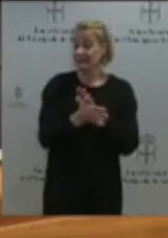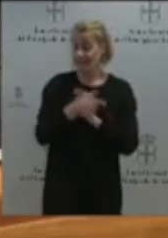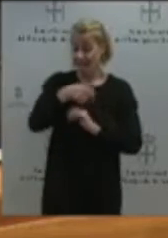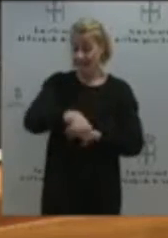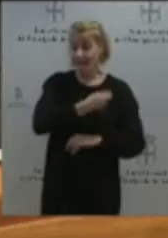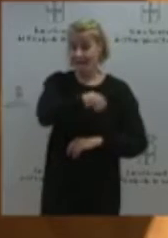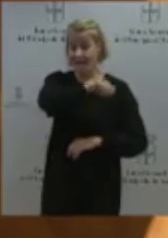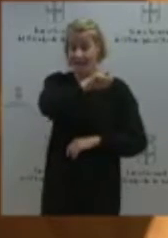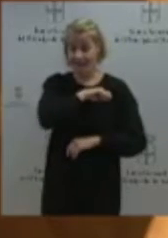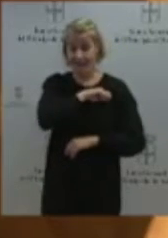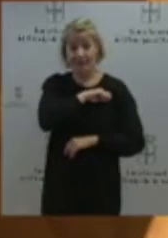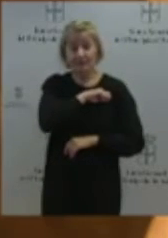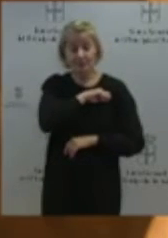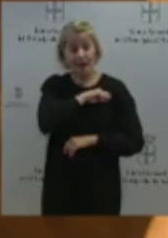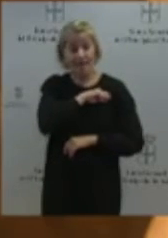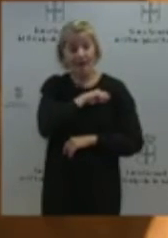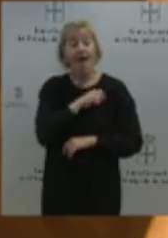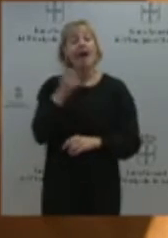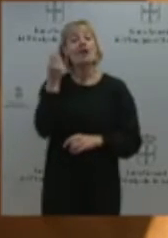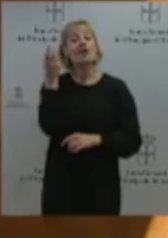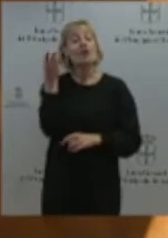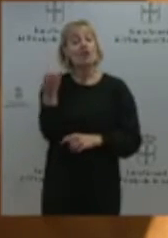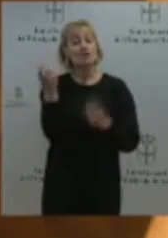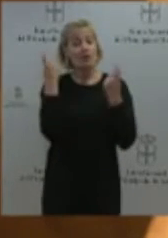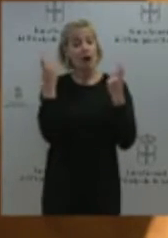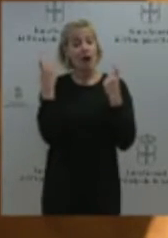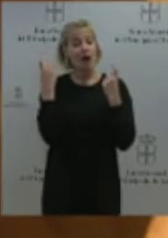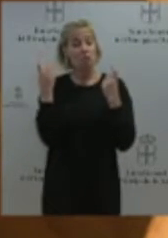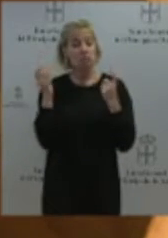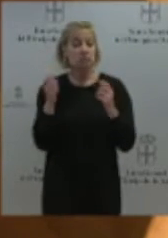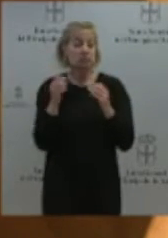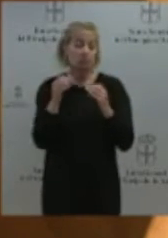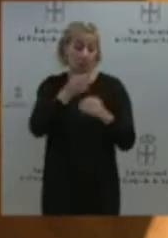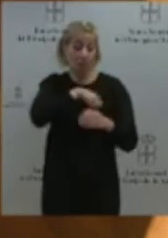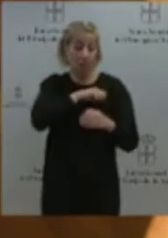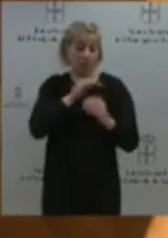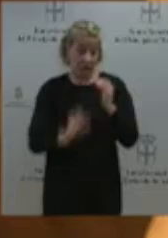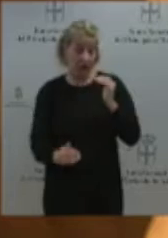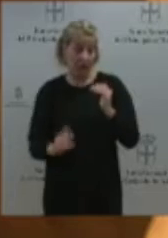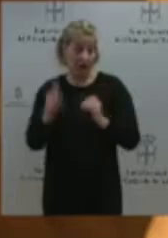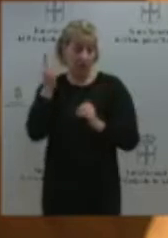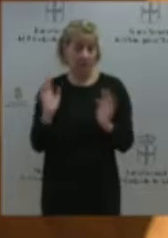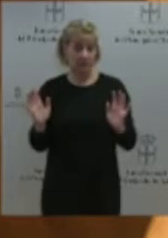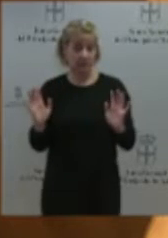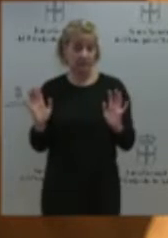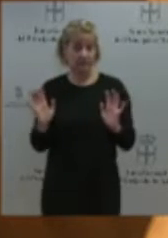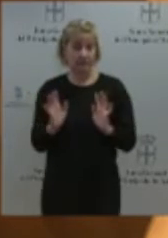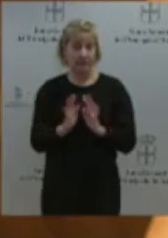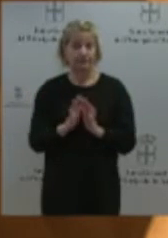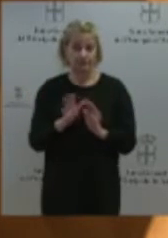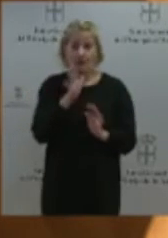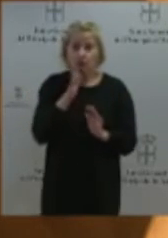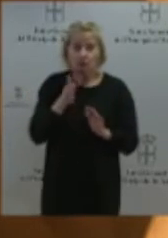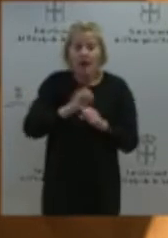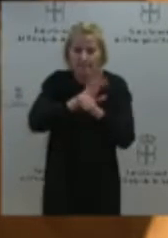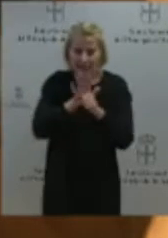usted dice, estos son ratios pre-pandemia, porque ahora con el descenso del alumnado todavía son menores. Estos son datos pre-pandemia, los que estoy dando. Claro, si usted